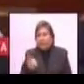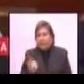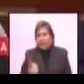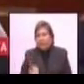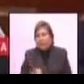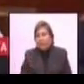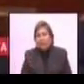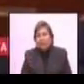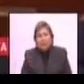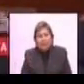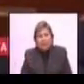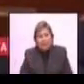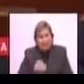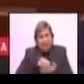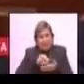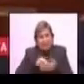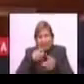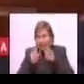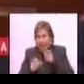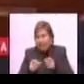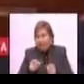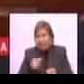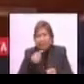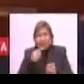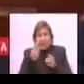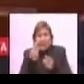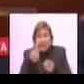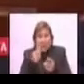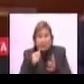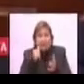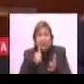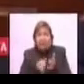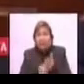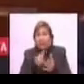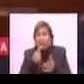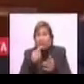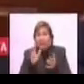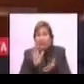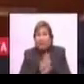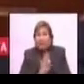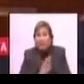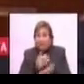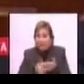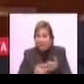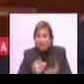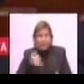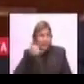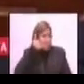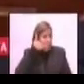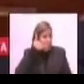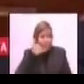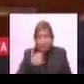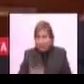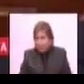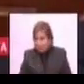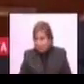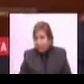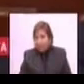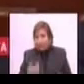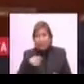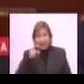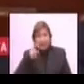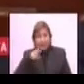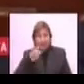lo debe saber la población, presidente, porque si para simplemente un tema que se resuelve con un solo oficio, y hasta con una llamada de teléfono,